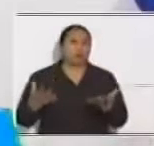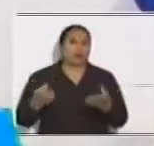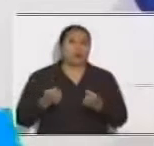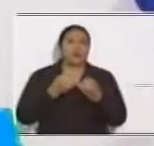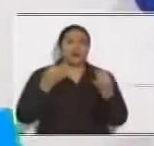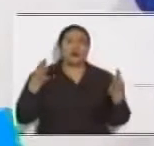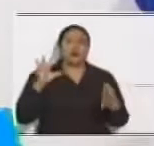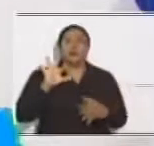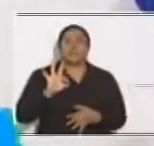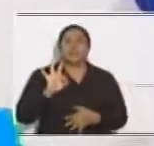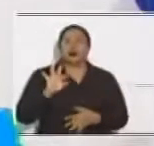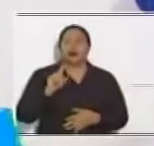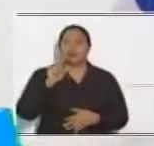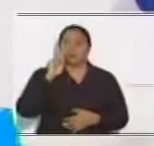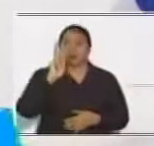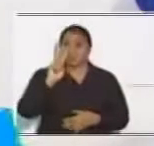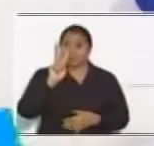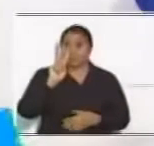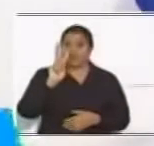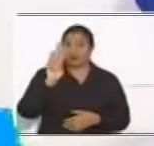tiene